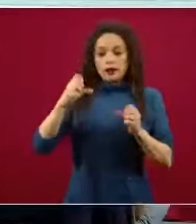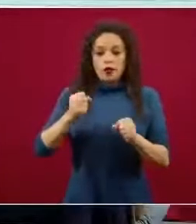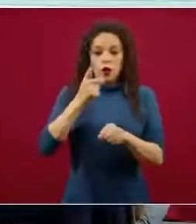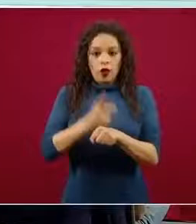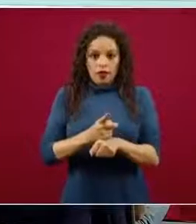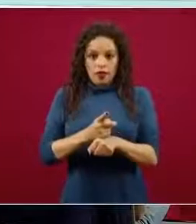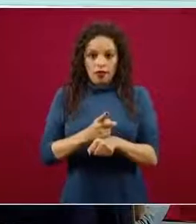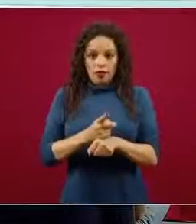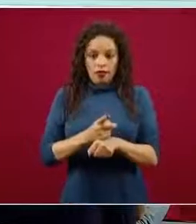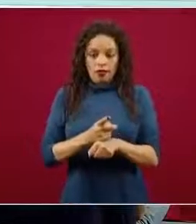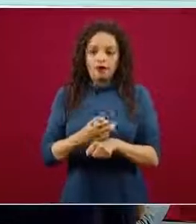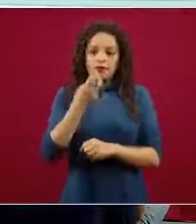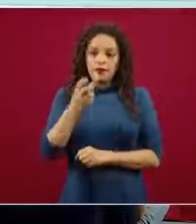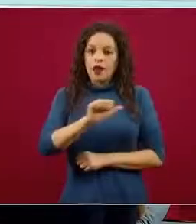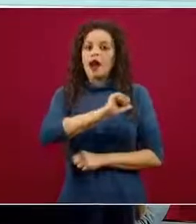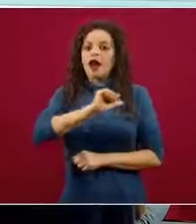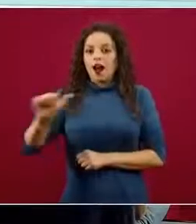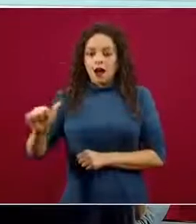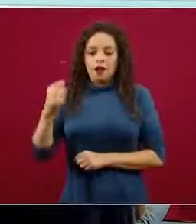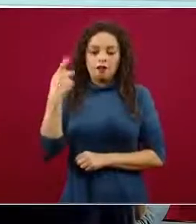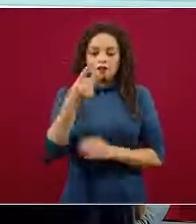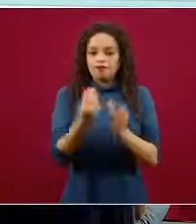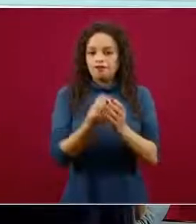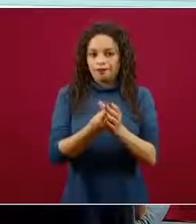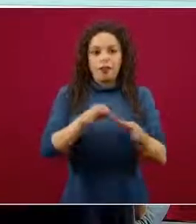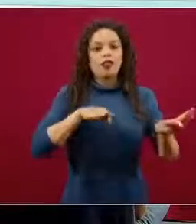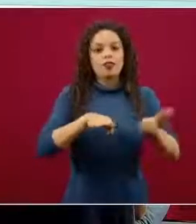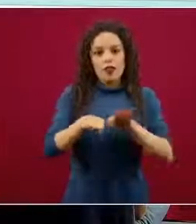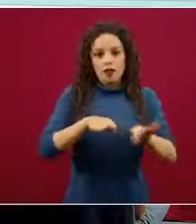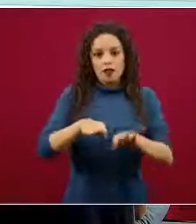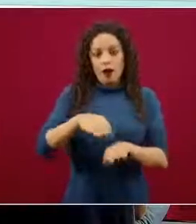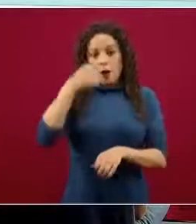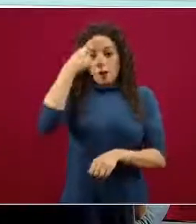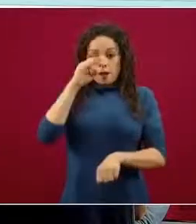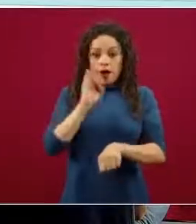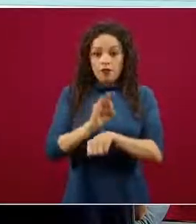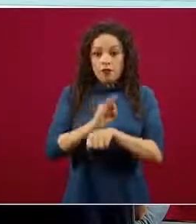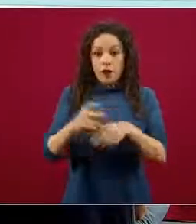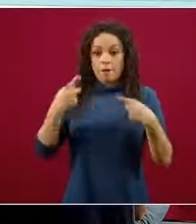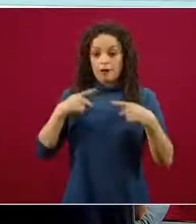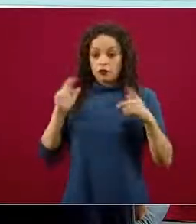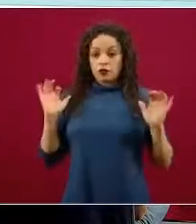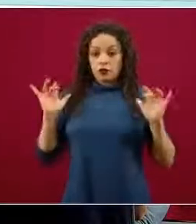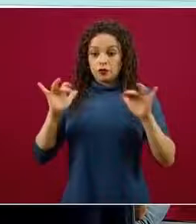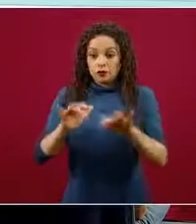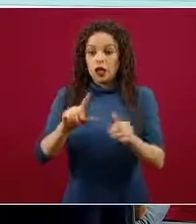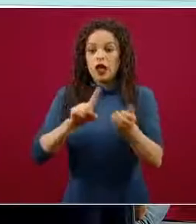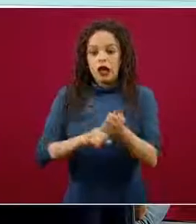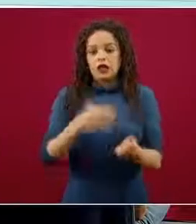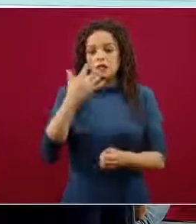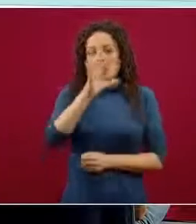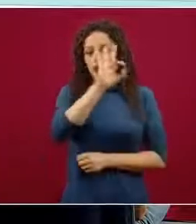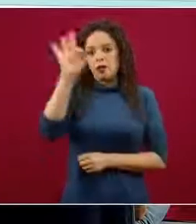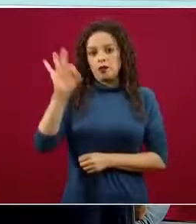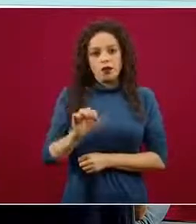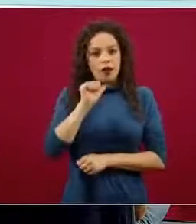el entorno laboral y para proteger a los comensales con un 50% de aforo en estos lugares.